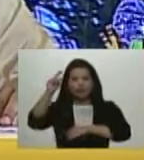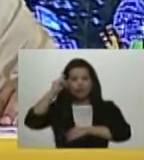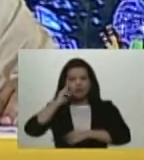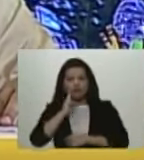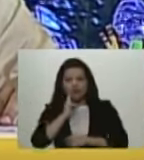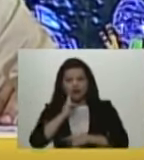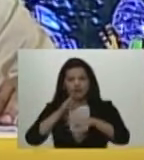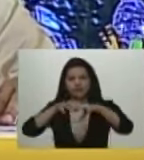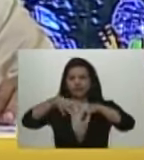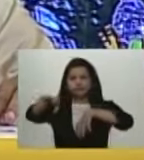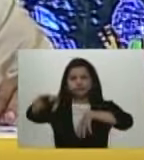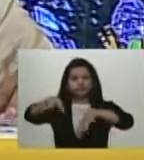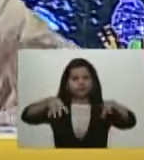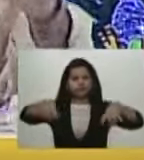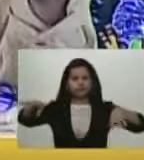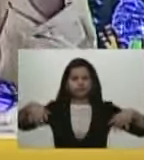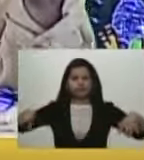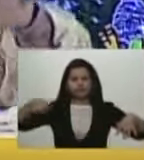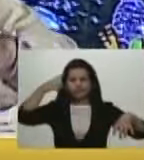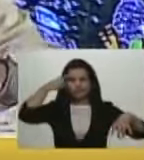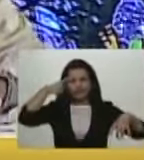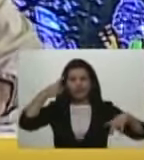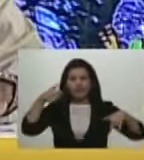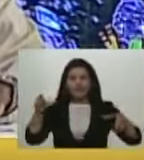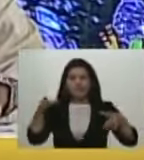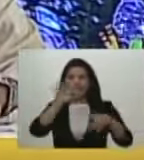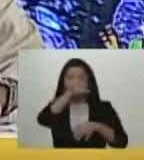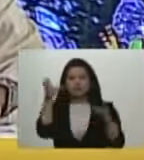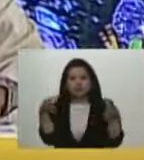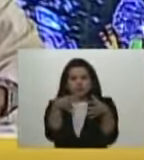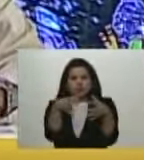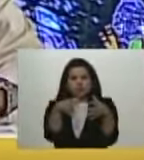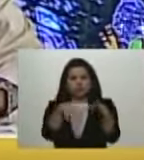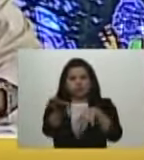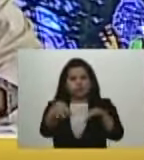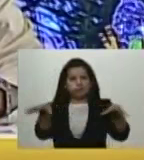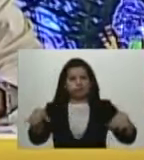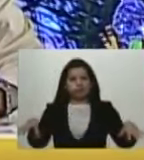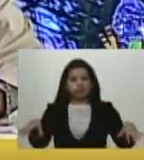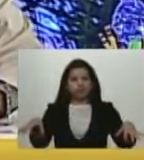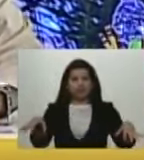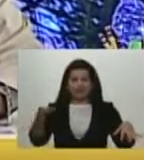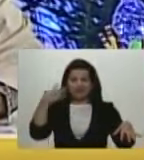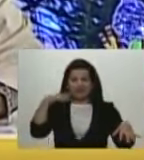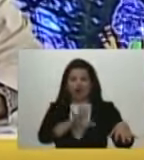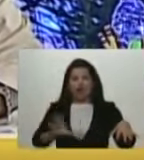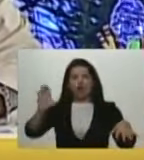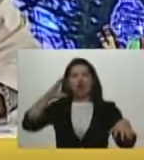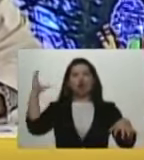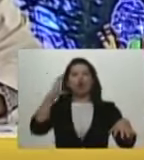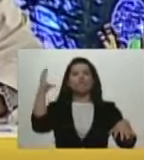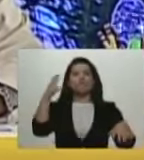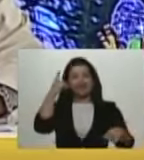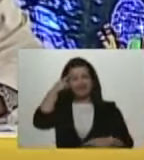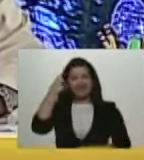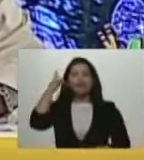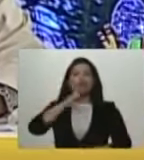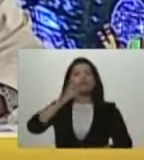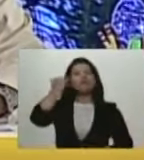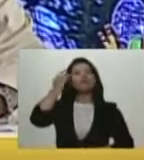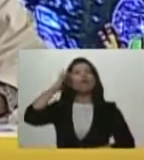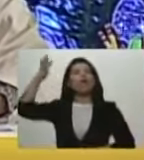y descuartizamiento de Colombia, la unida, Colombia la grande, Colombia la bolivariana, luego